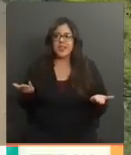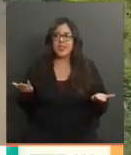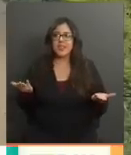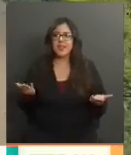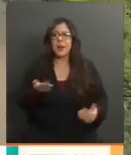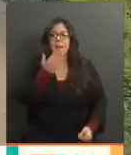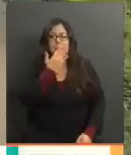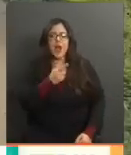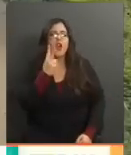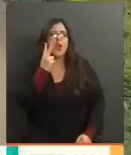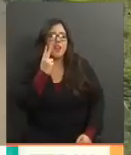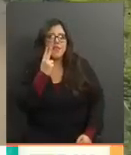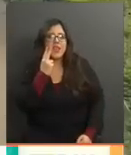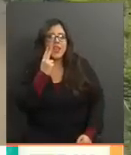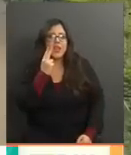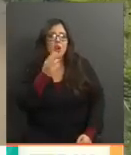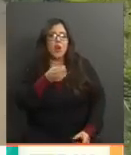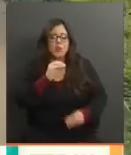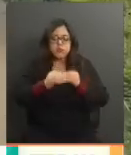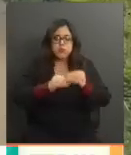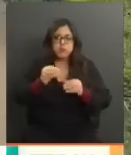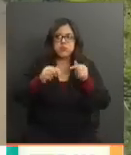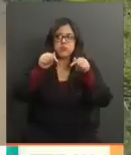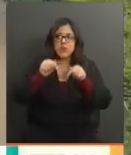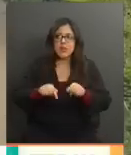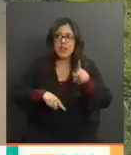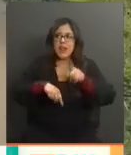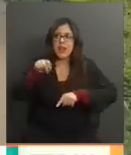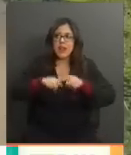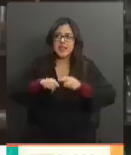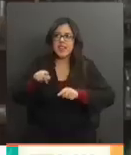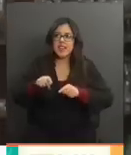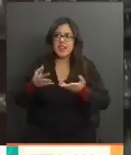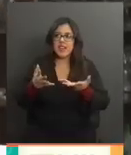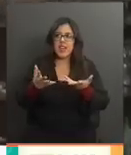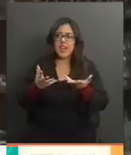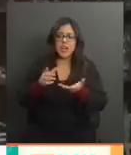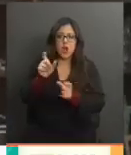mejores vinos que podemos producir desde estas tierras con manos locales.